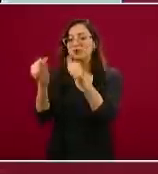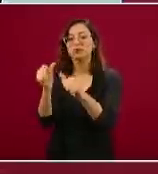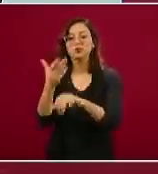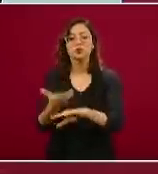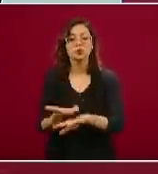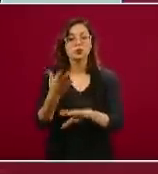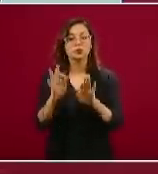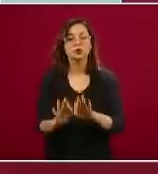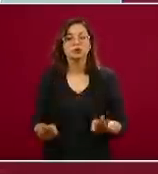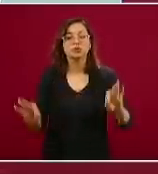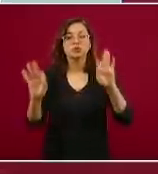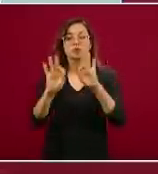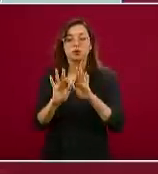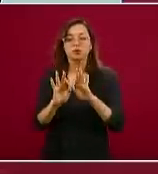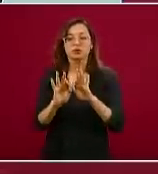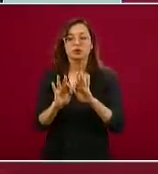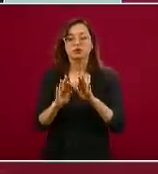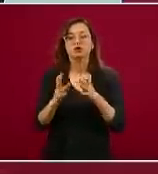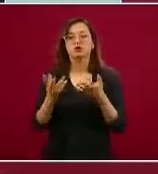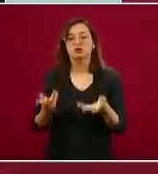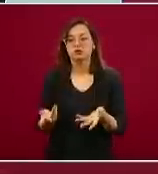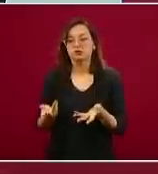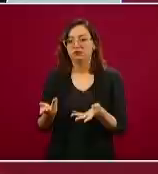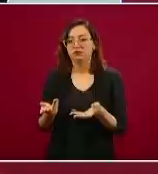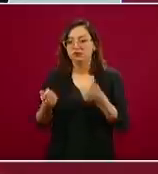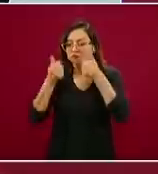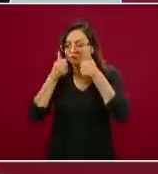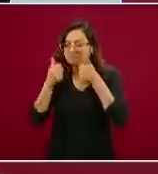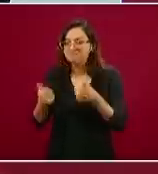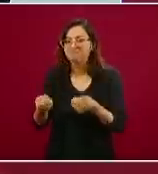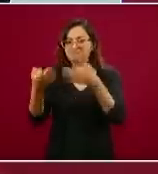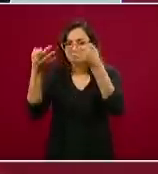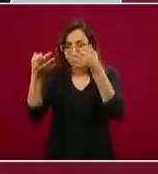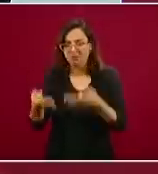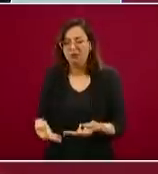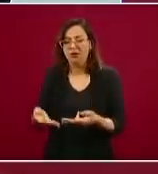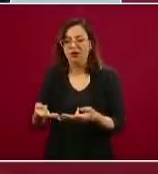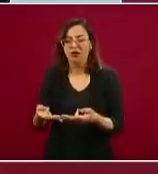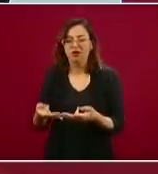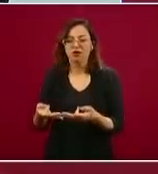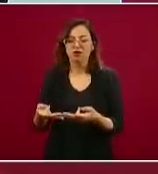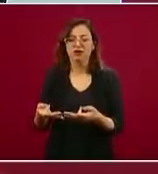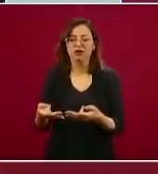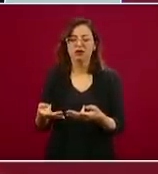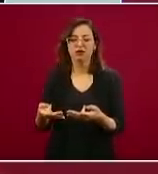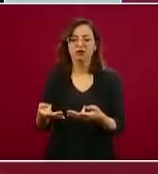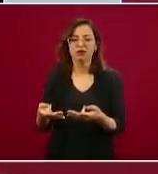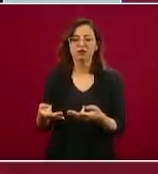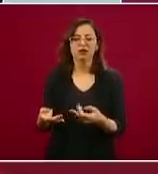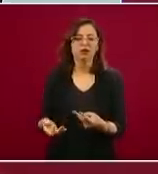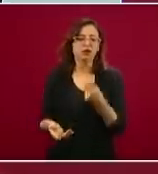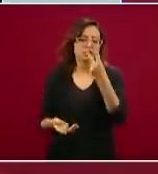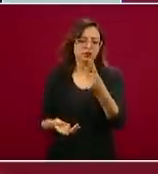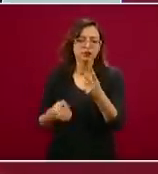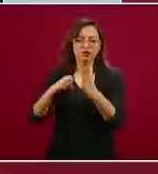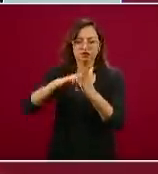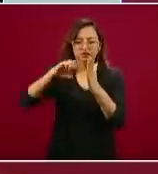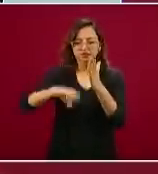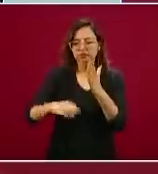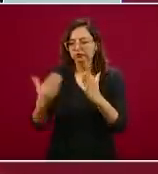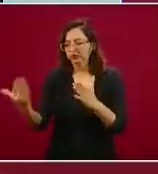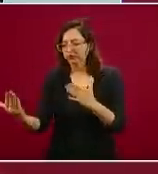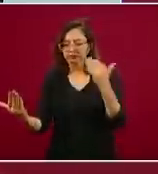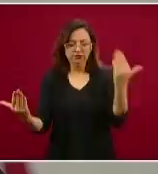importantísimo porque nos permite además que la atención sea más eficiente. Voy a poner dos situaciones